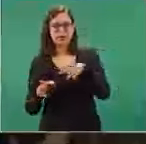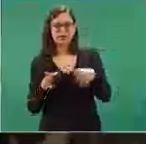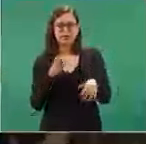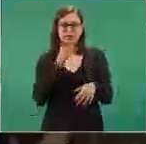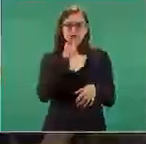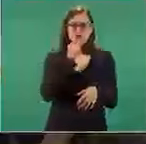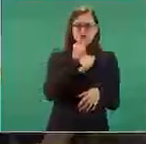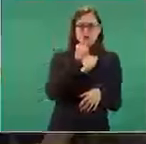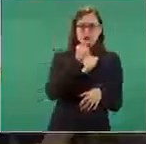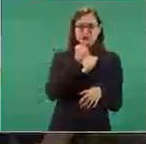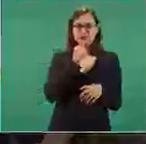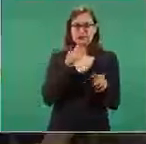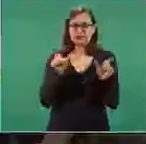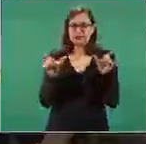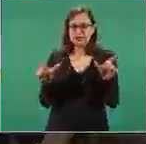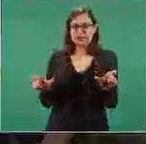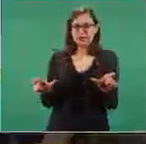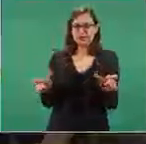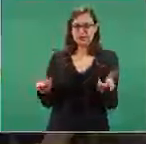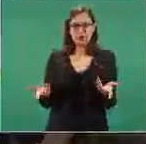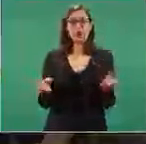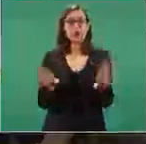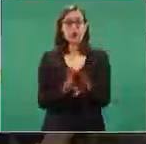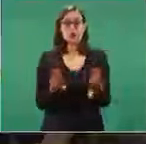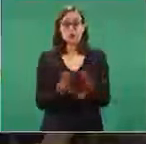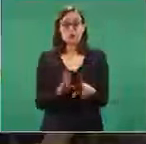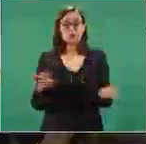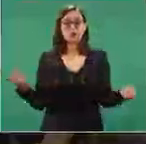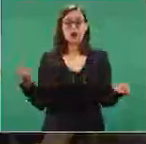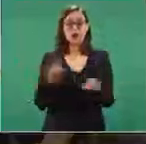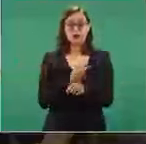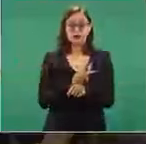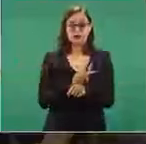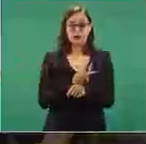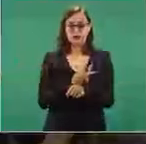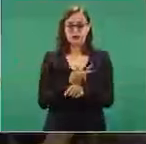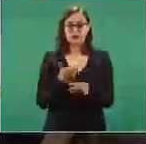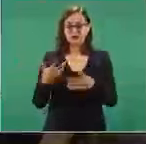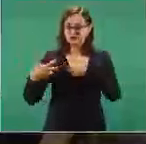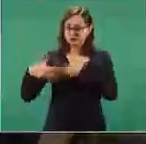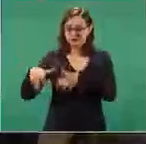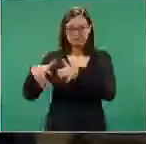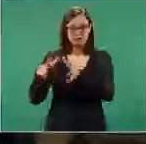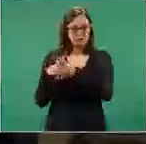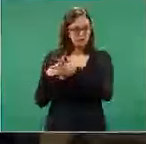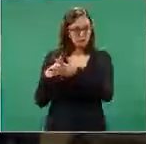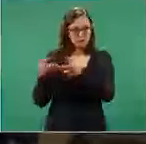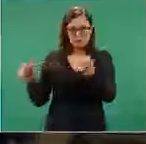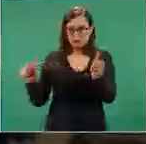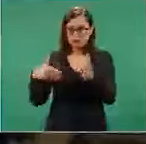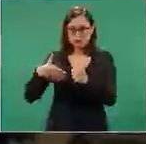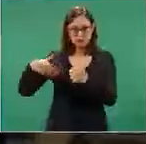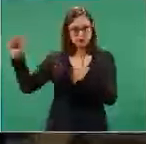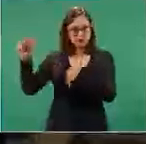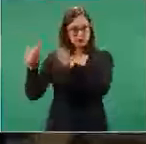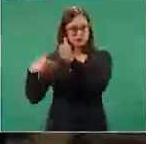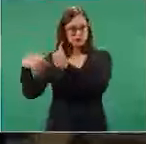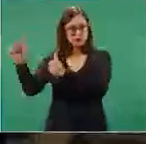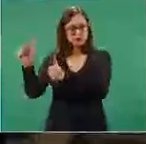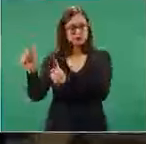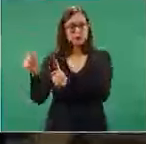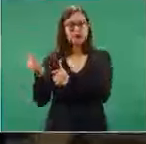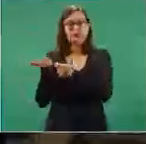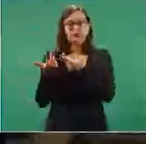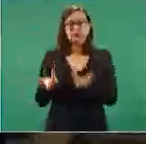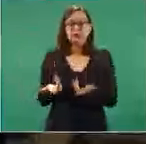agentes. Preguntarle si buscan disolver por completo la caravana, lo que hace más difícil para los